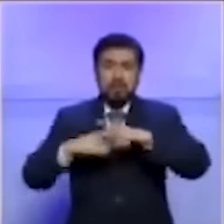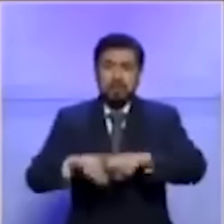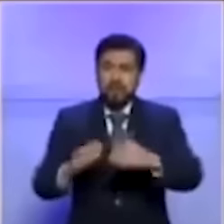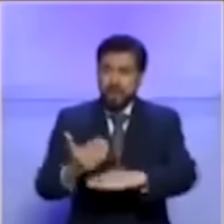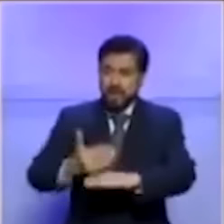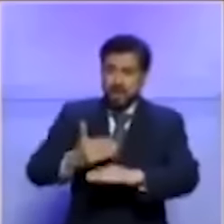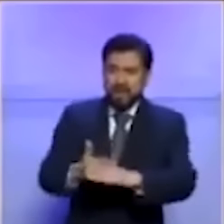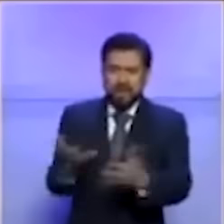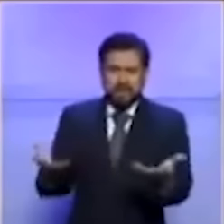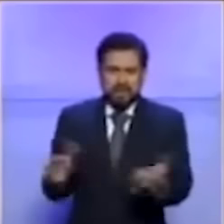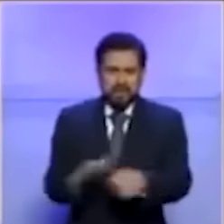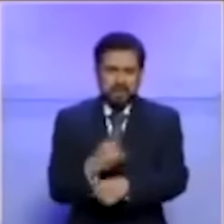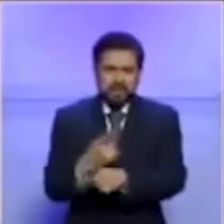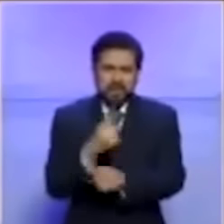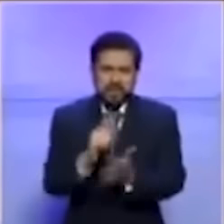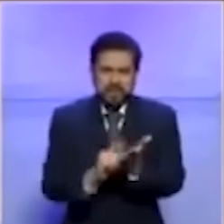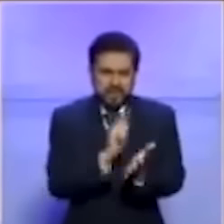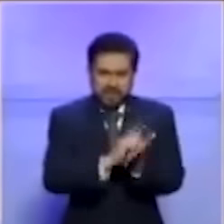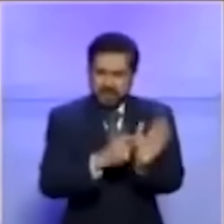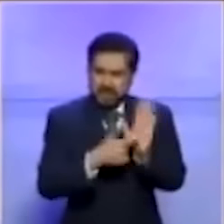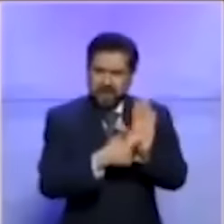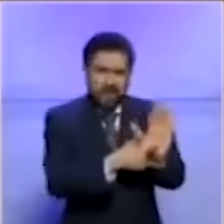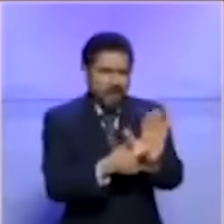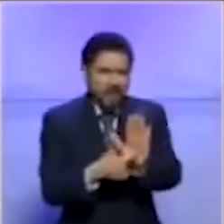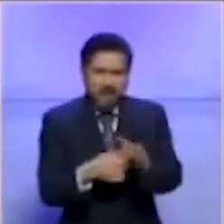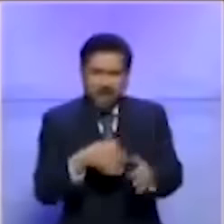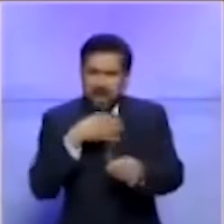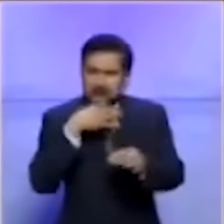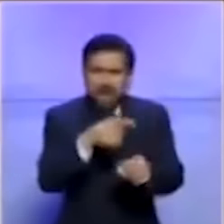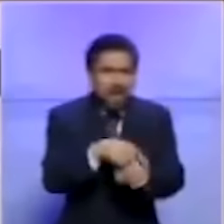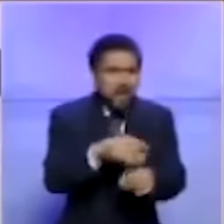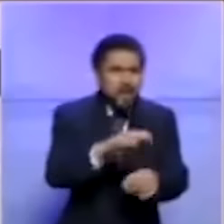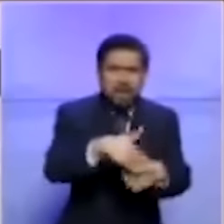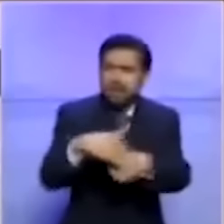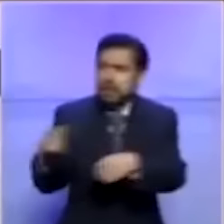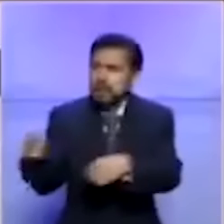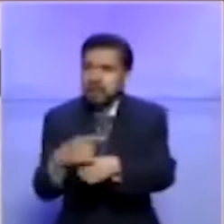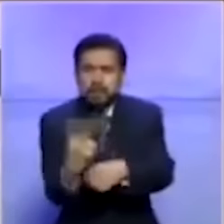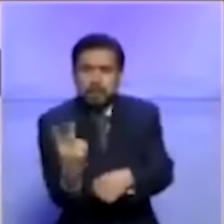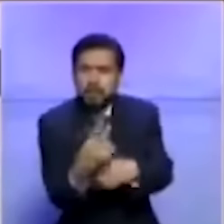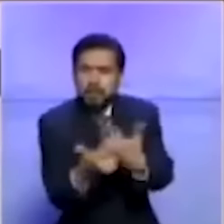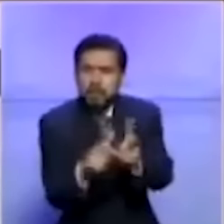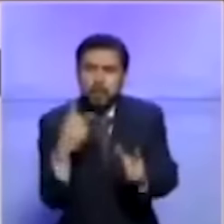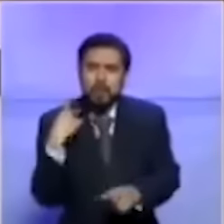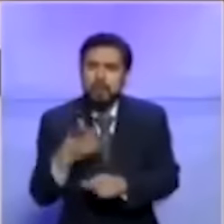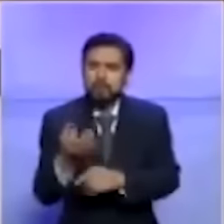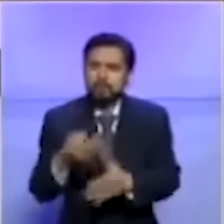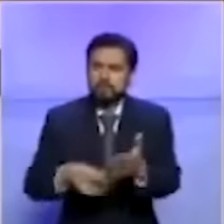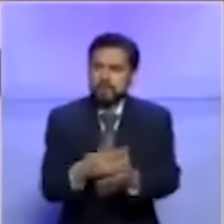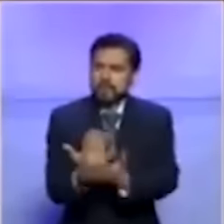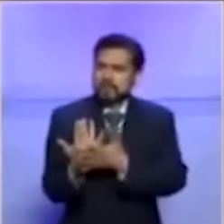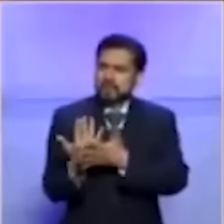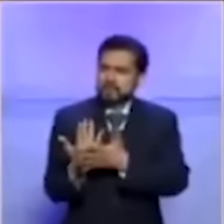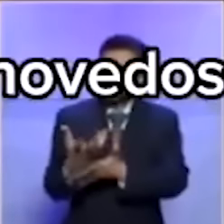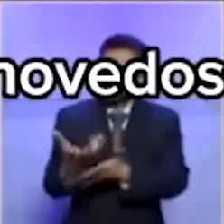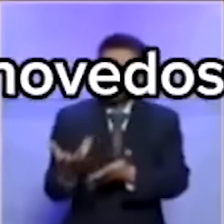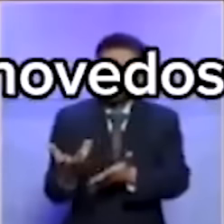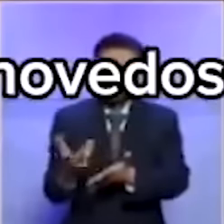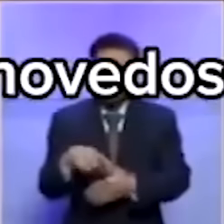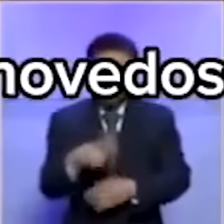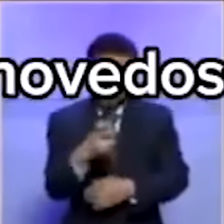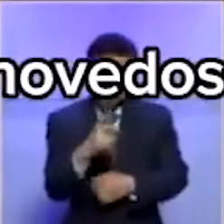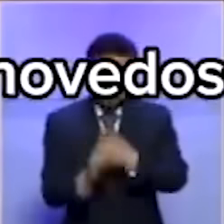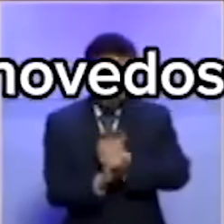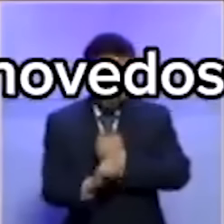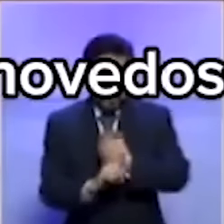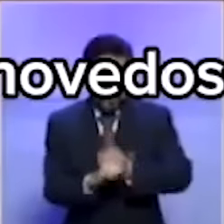cause legal a una irregularidad que rebasó por completo la eficacia de nuestro sistema electoral lo que